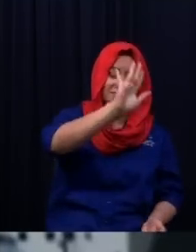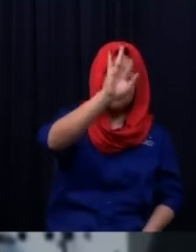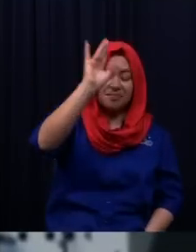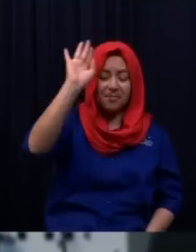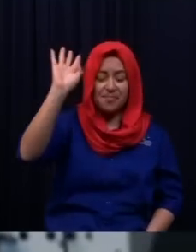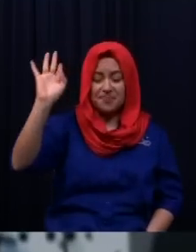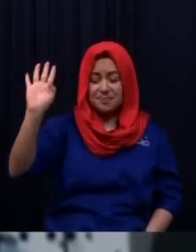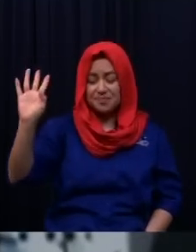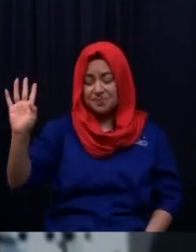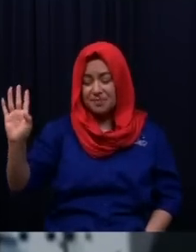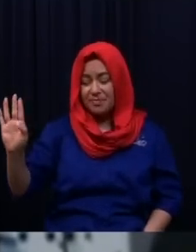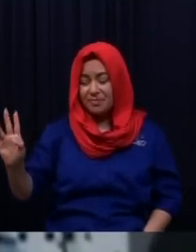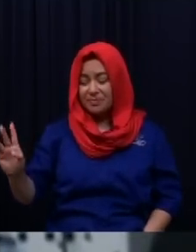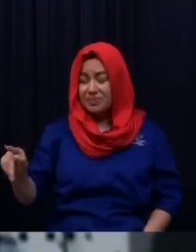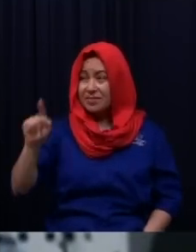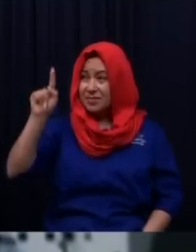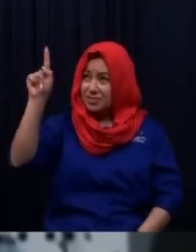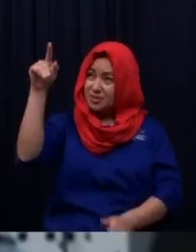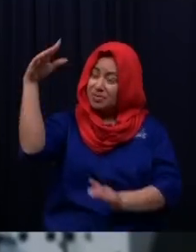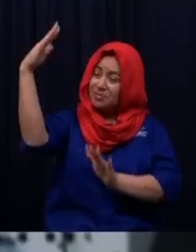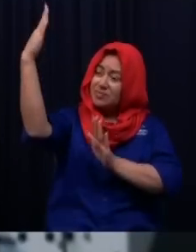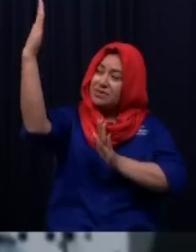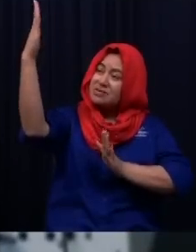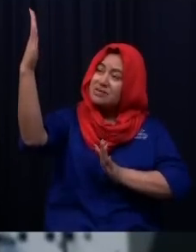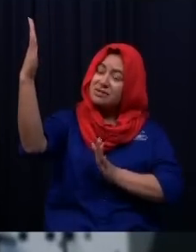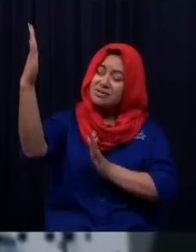en tu presencia.